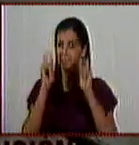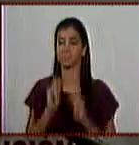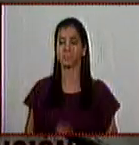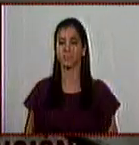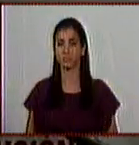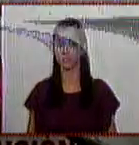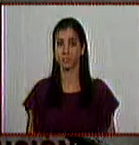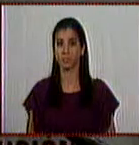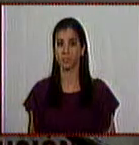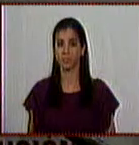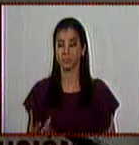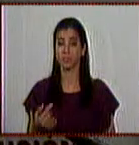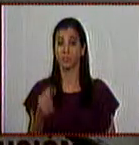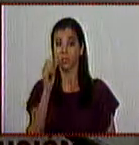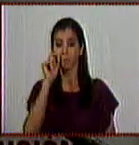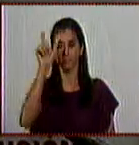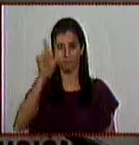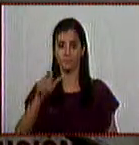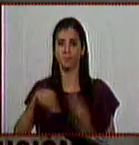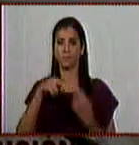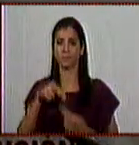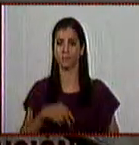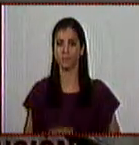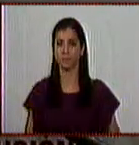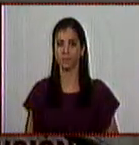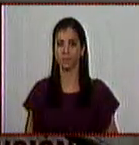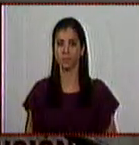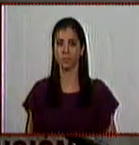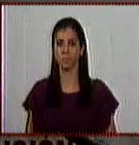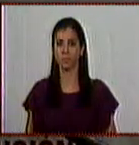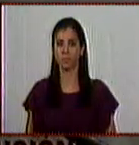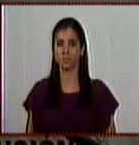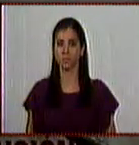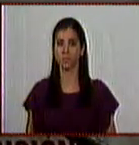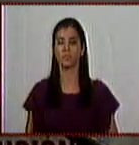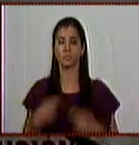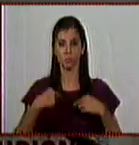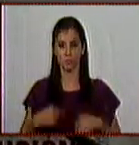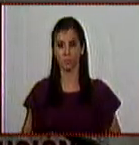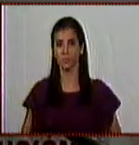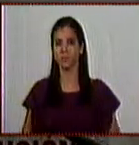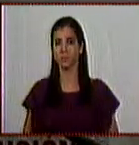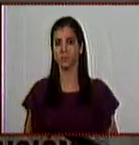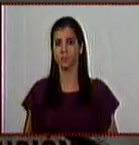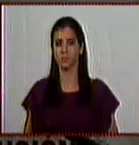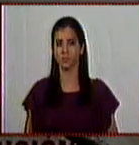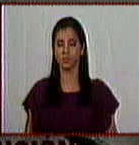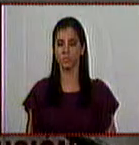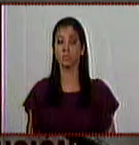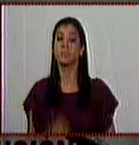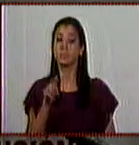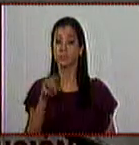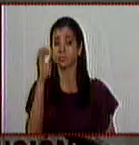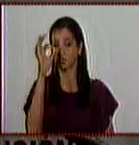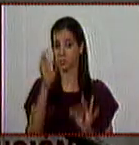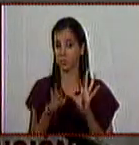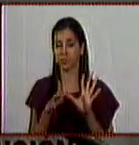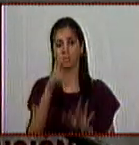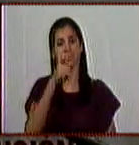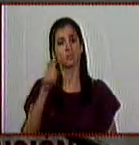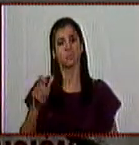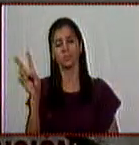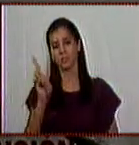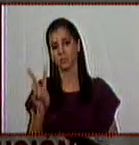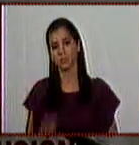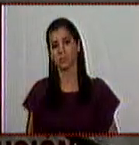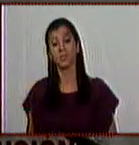un revolucionario de izquierda un humanista profundo Y esa es la gran fortuna del pueblo venezolano